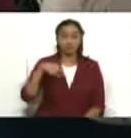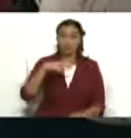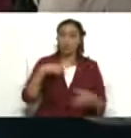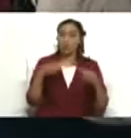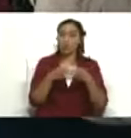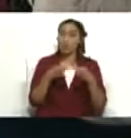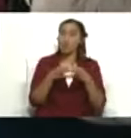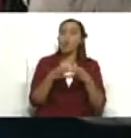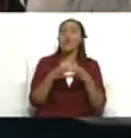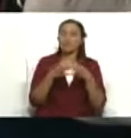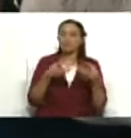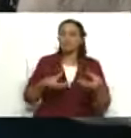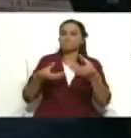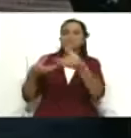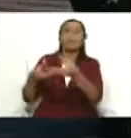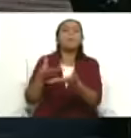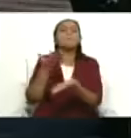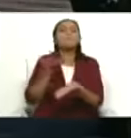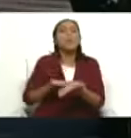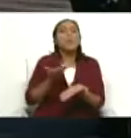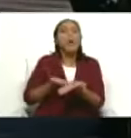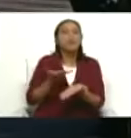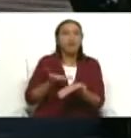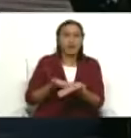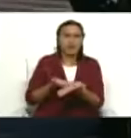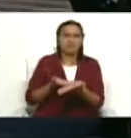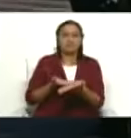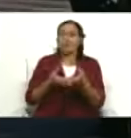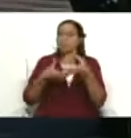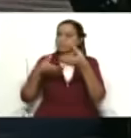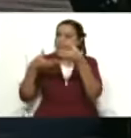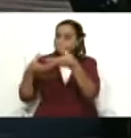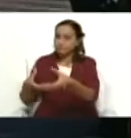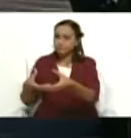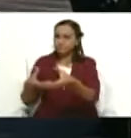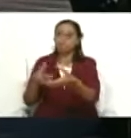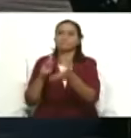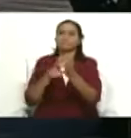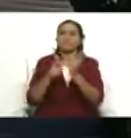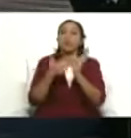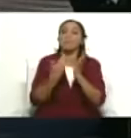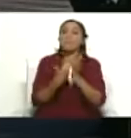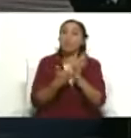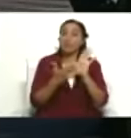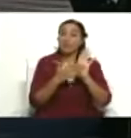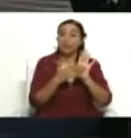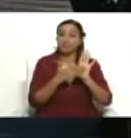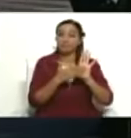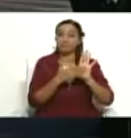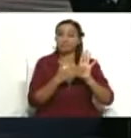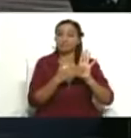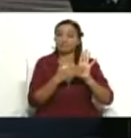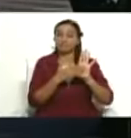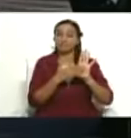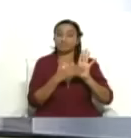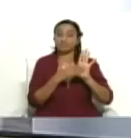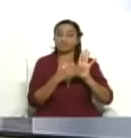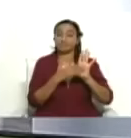Amoroso. Propuestas de principios generales, pero principalmente